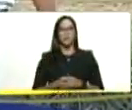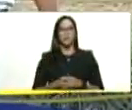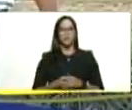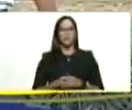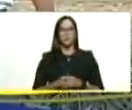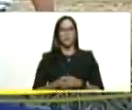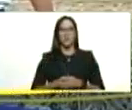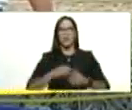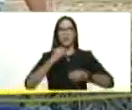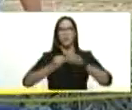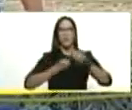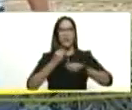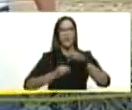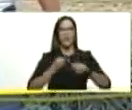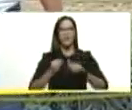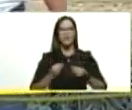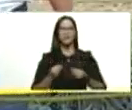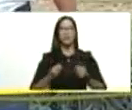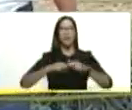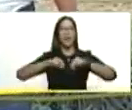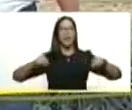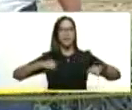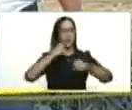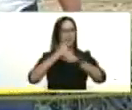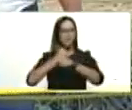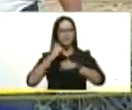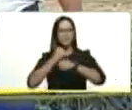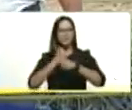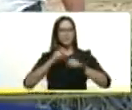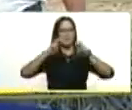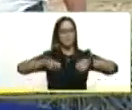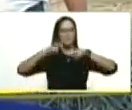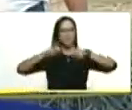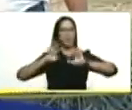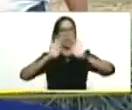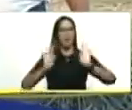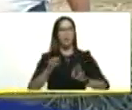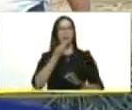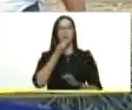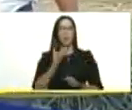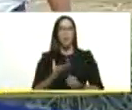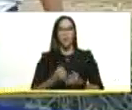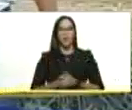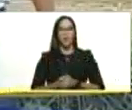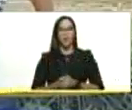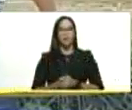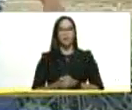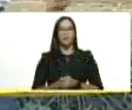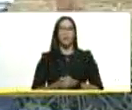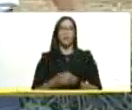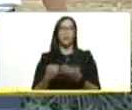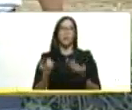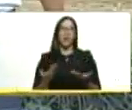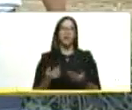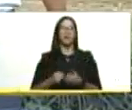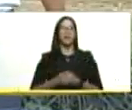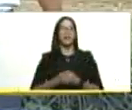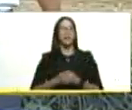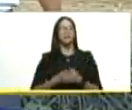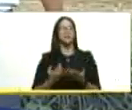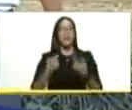hemos labrado la tierra de una forma efectiva para los productos que se den, pues, en